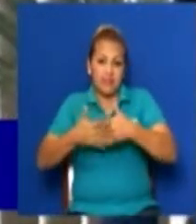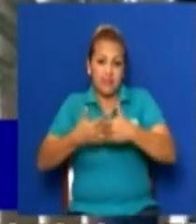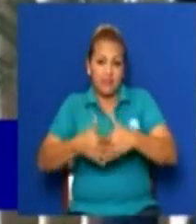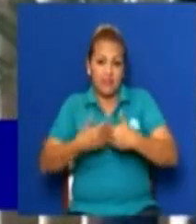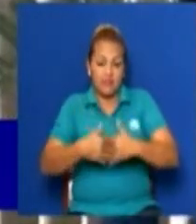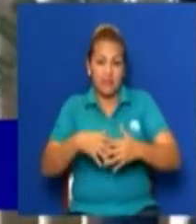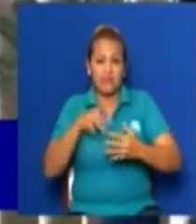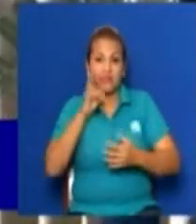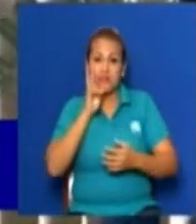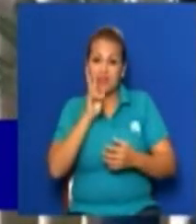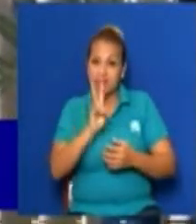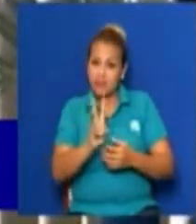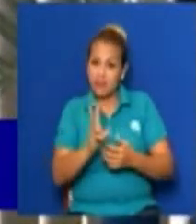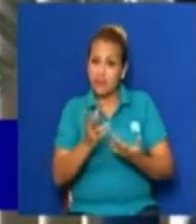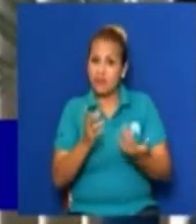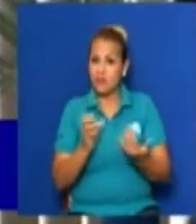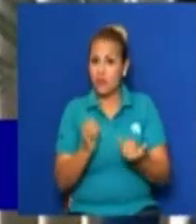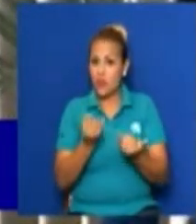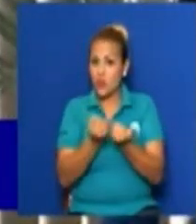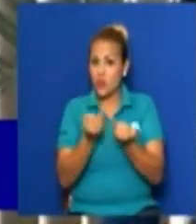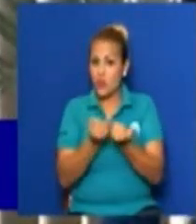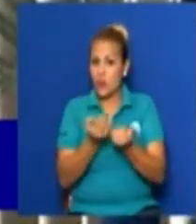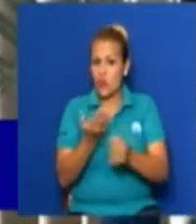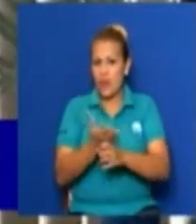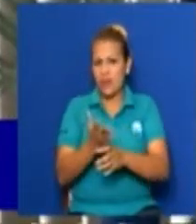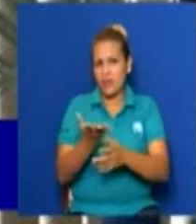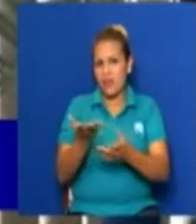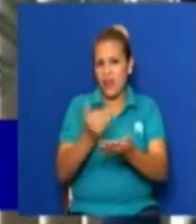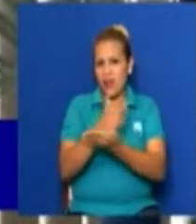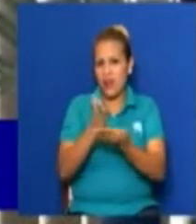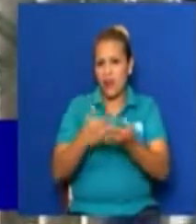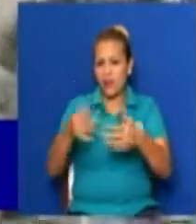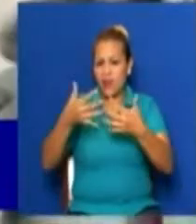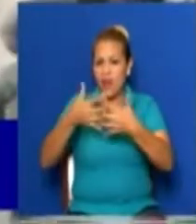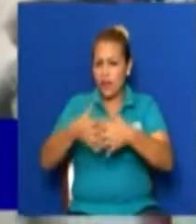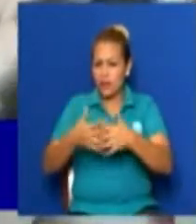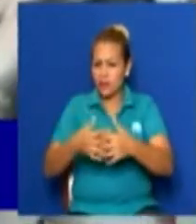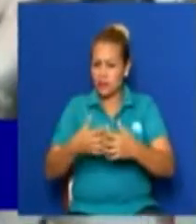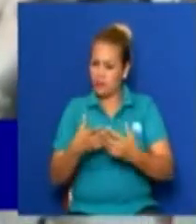la discriminación entre la que se viste mejor y